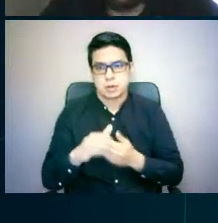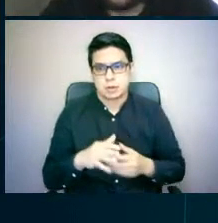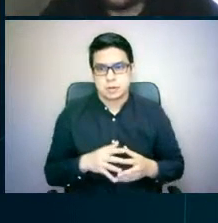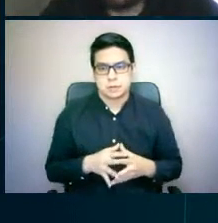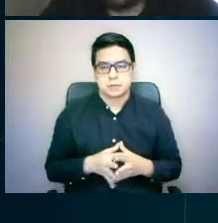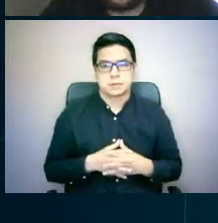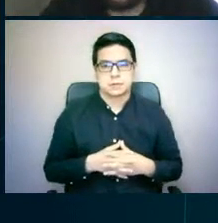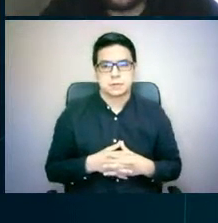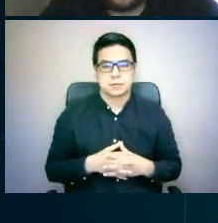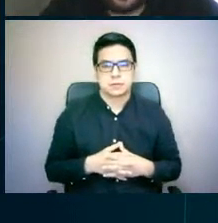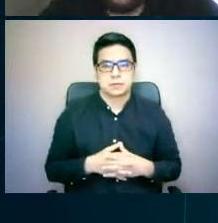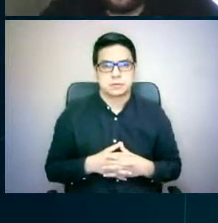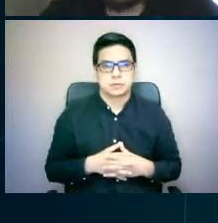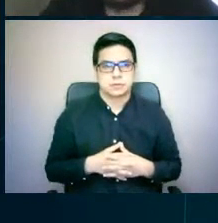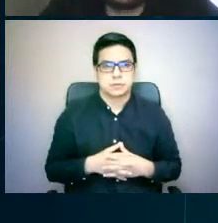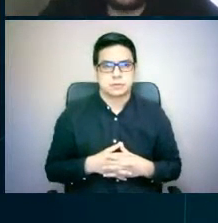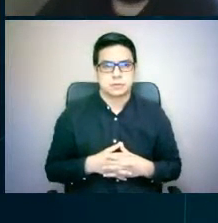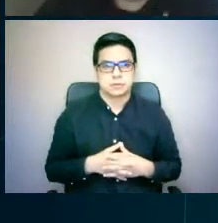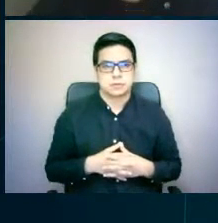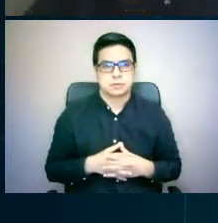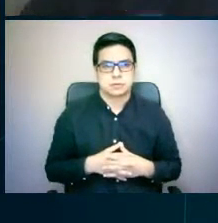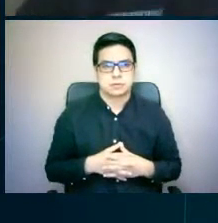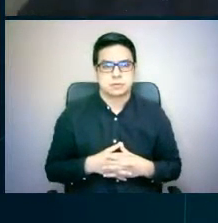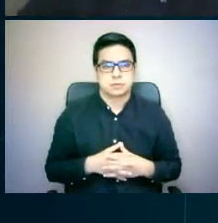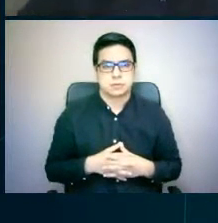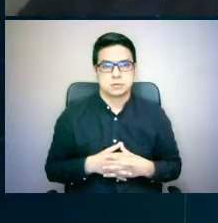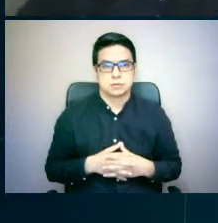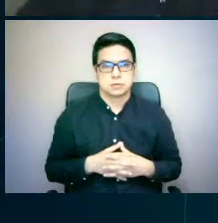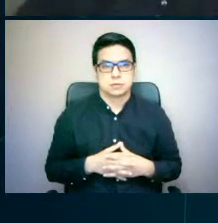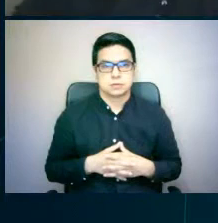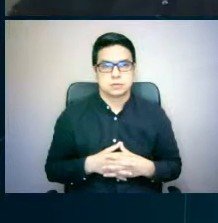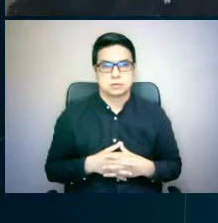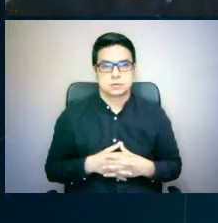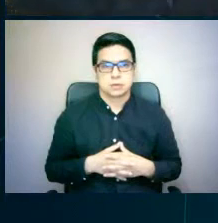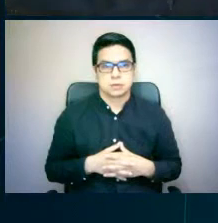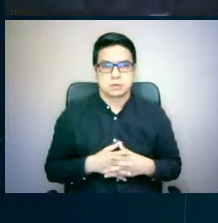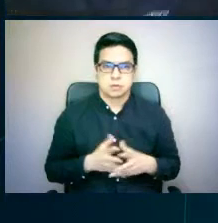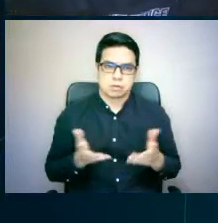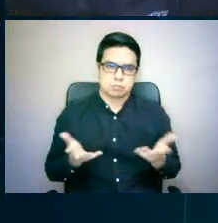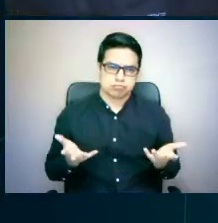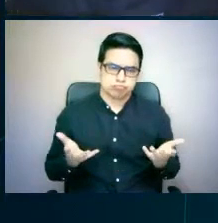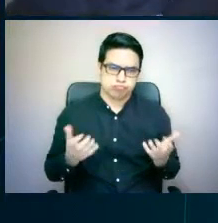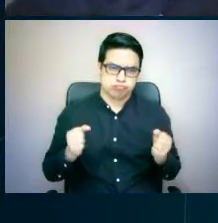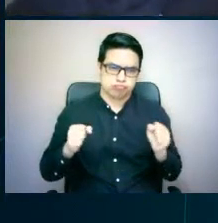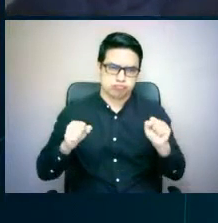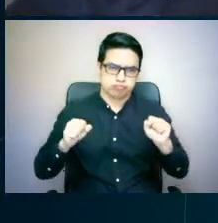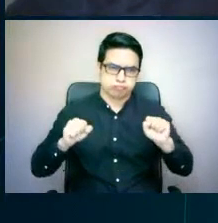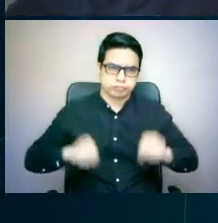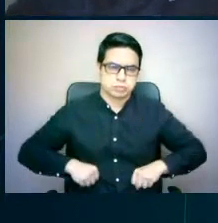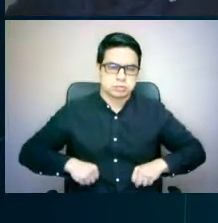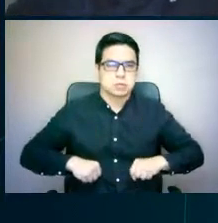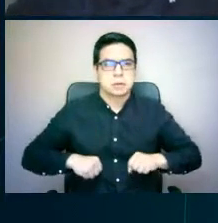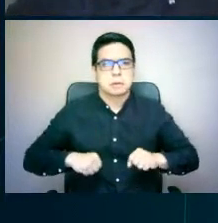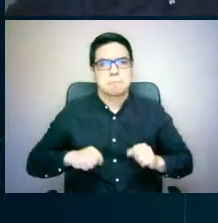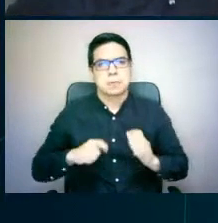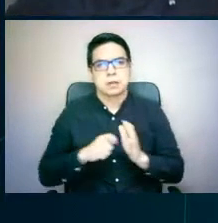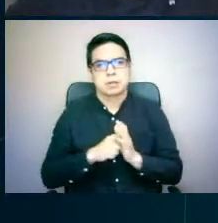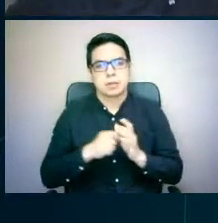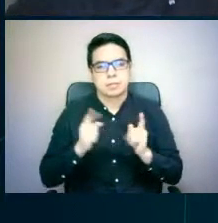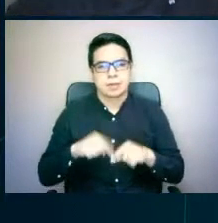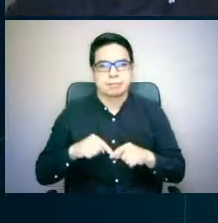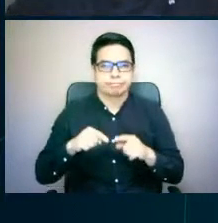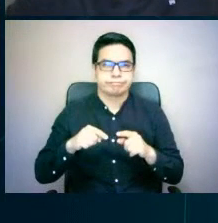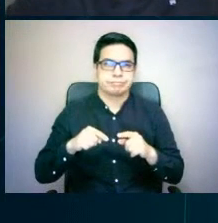Y no es que solamente sea viable, es que realmente pues el planeta